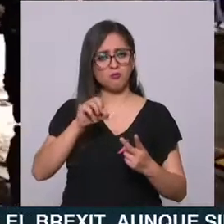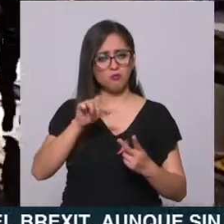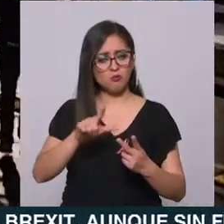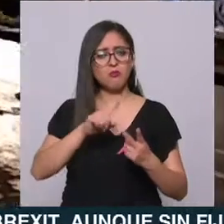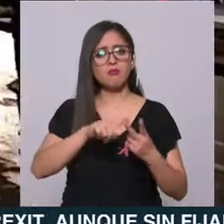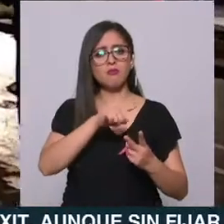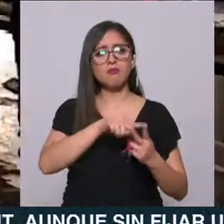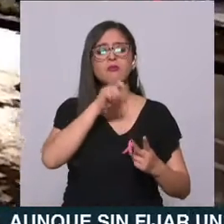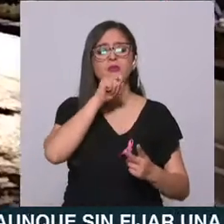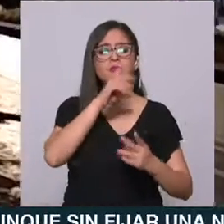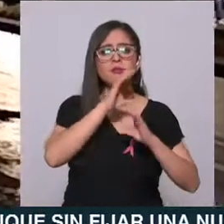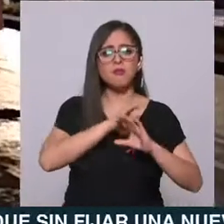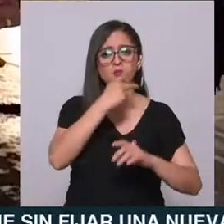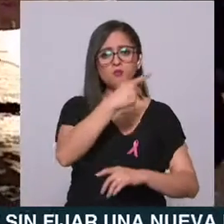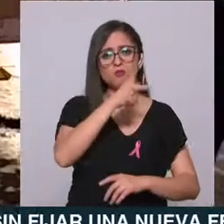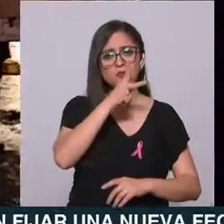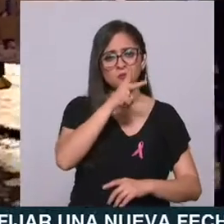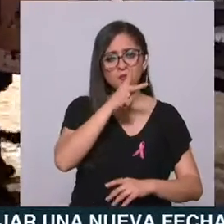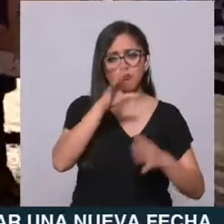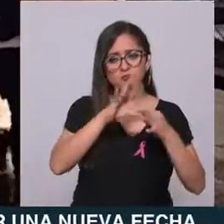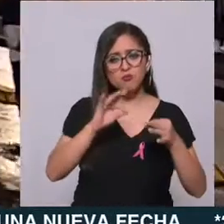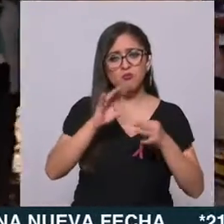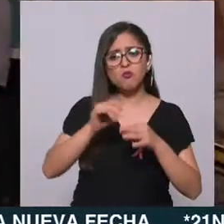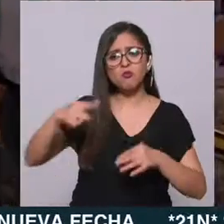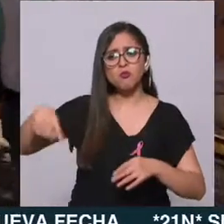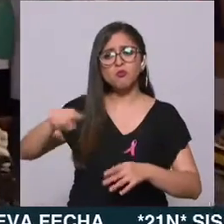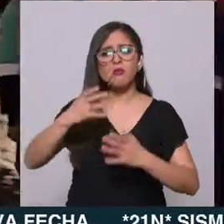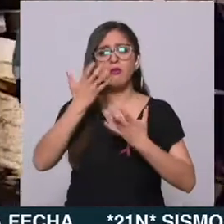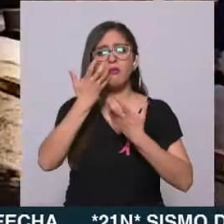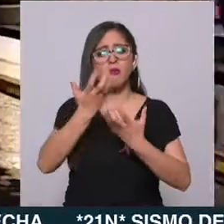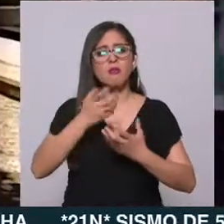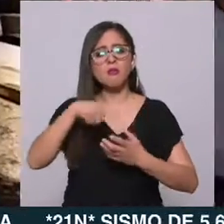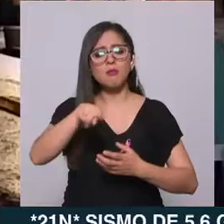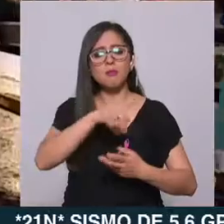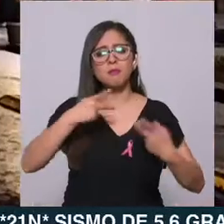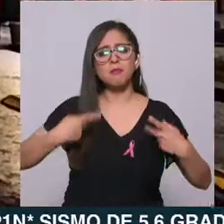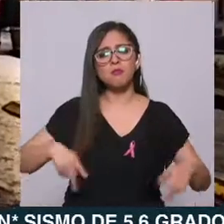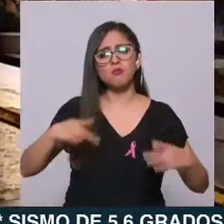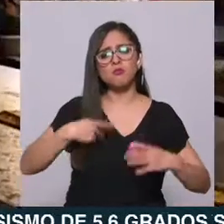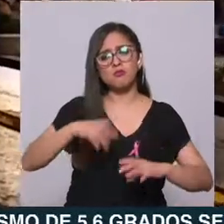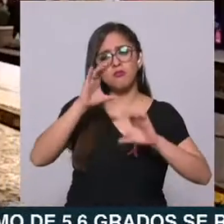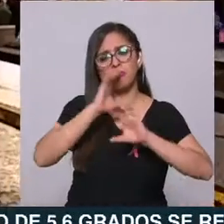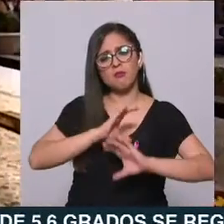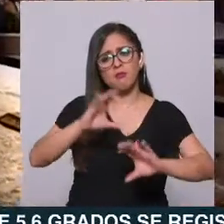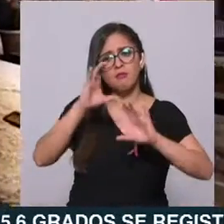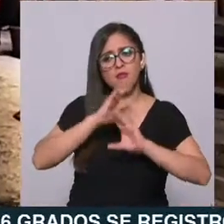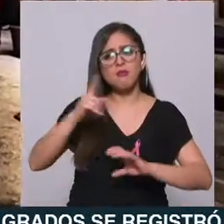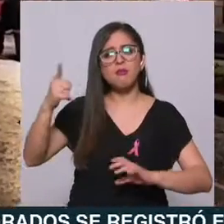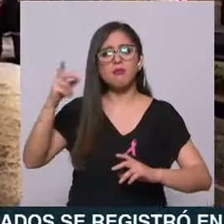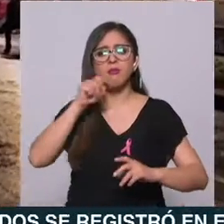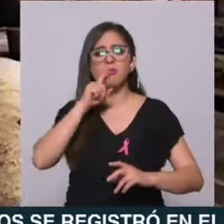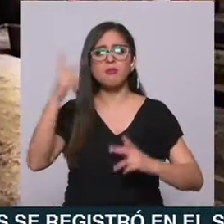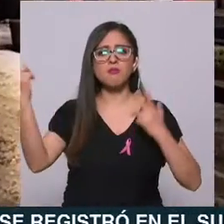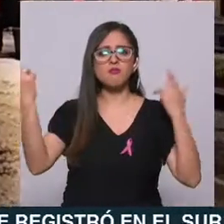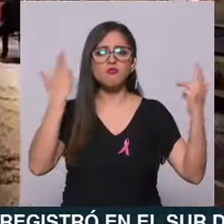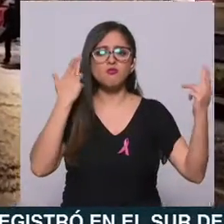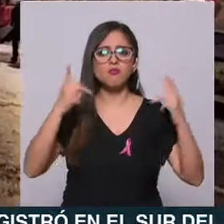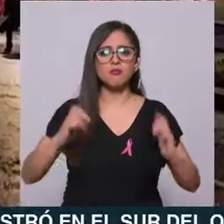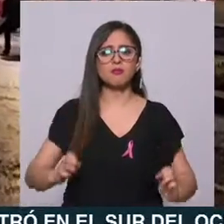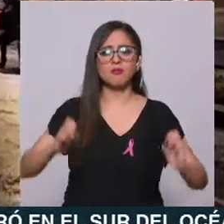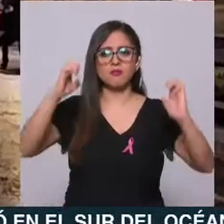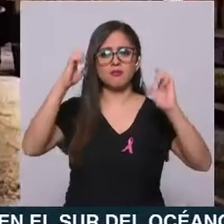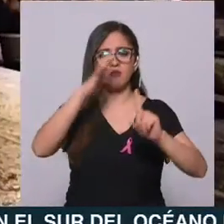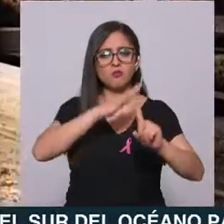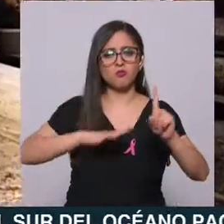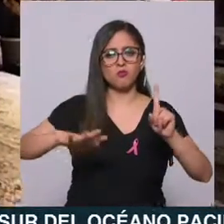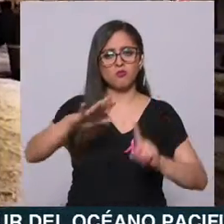para interpretar algunas de sus canciones, las cuales han resonado en las gargantas de los visitantes y en los muros de estos edificios que rodean